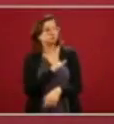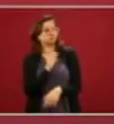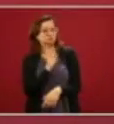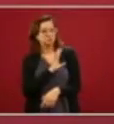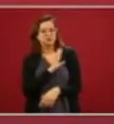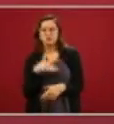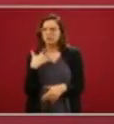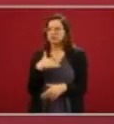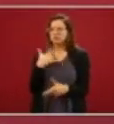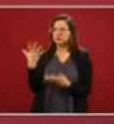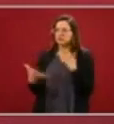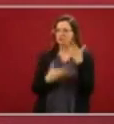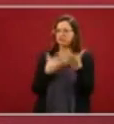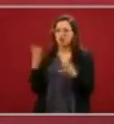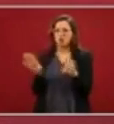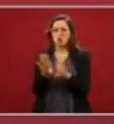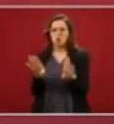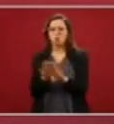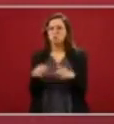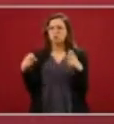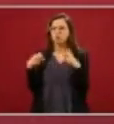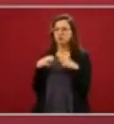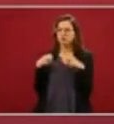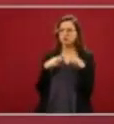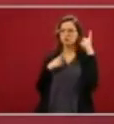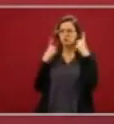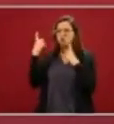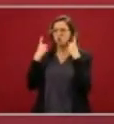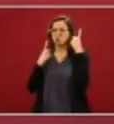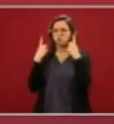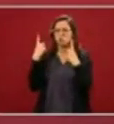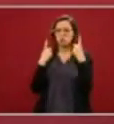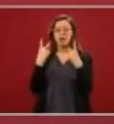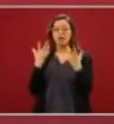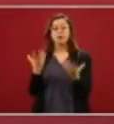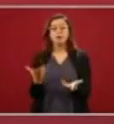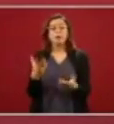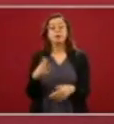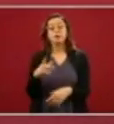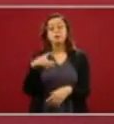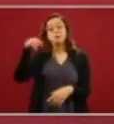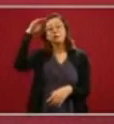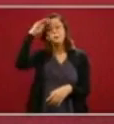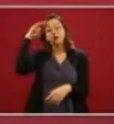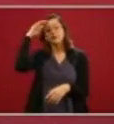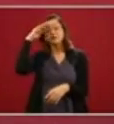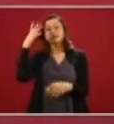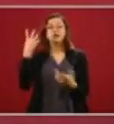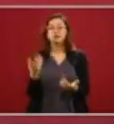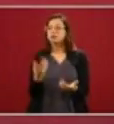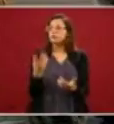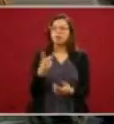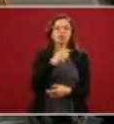de respuesta de ansiedad ante la incertidumbre, se ha tenido la expectativa de que uno de los